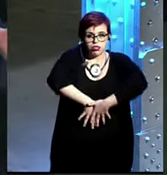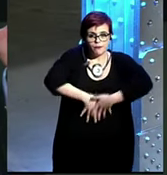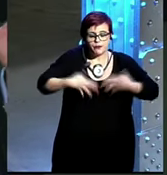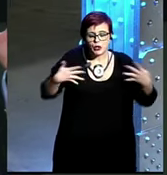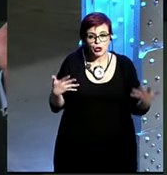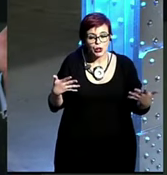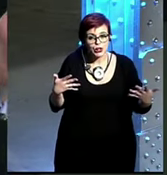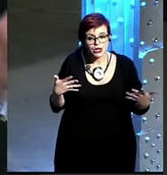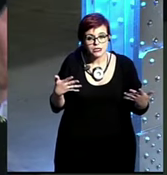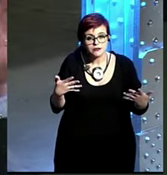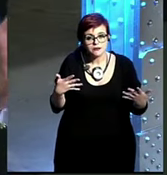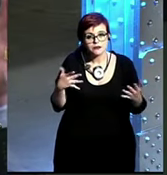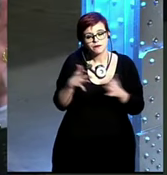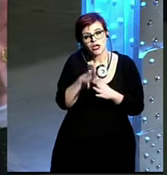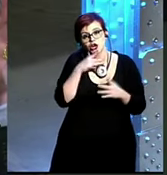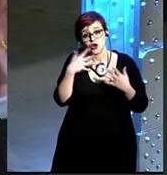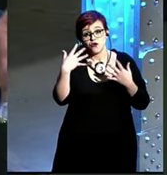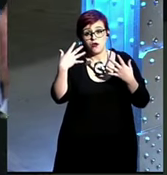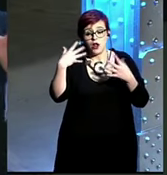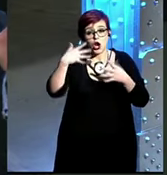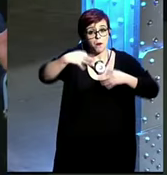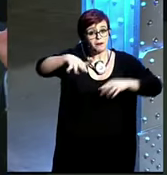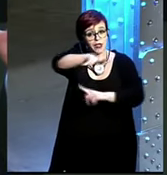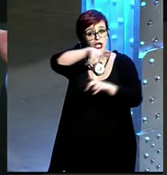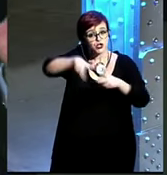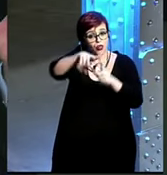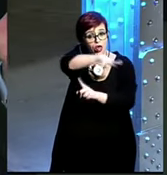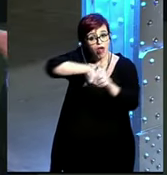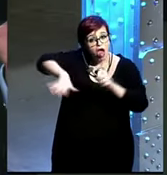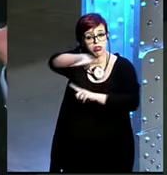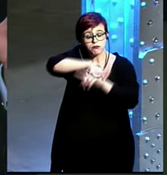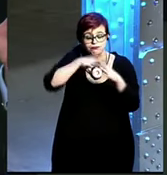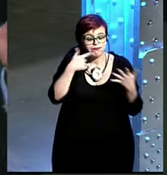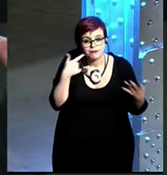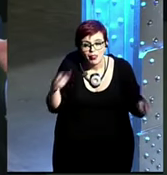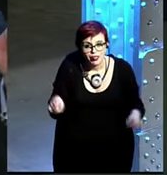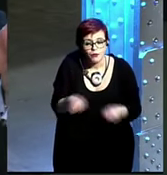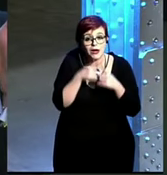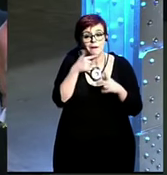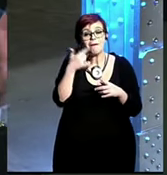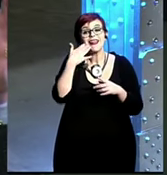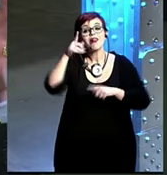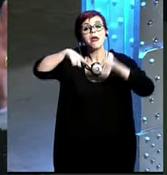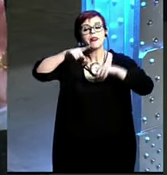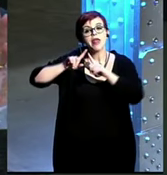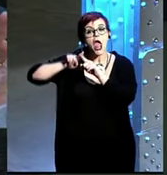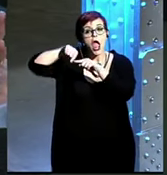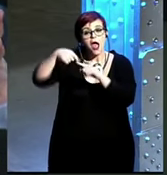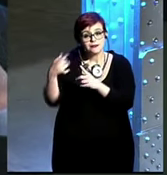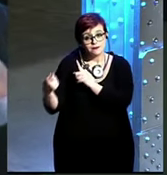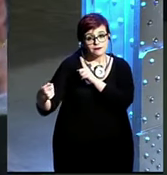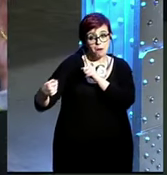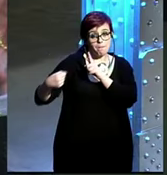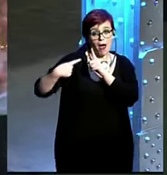bastante pareja en todo el entorno sociológico. Bueno, cuantos más desencadenantes haya, la vida de una persona